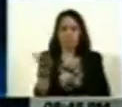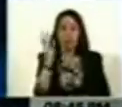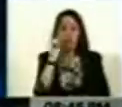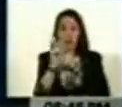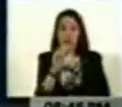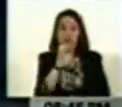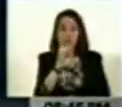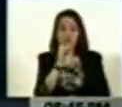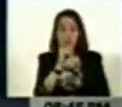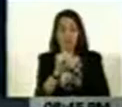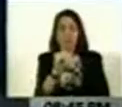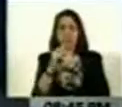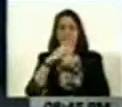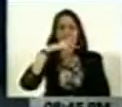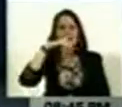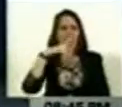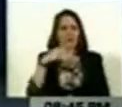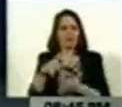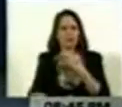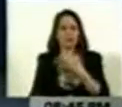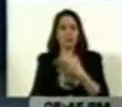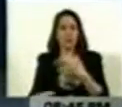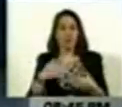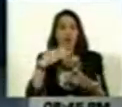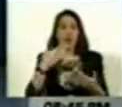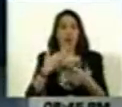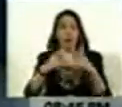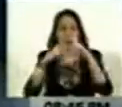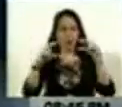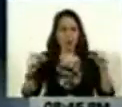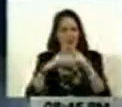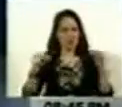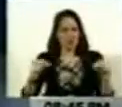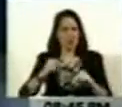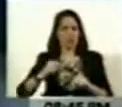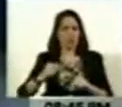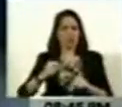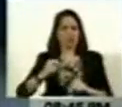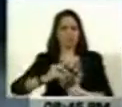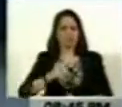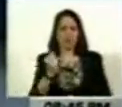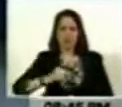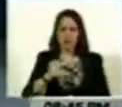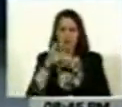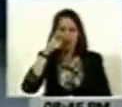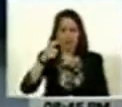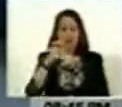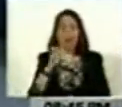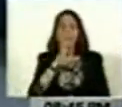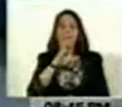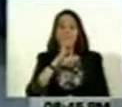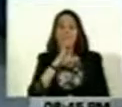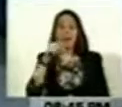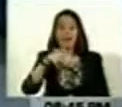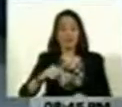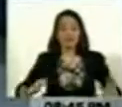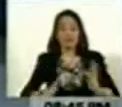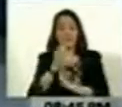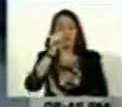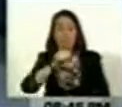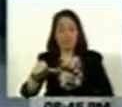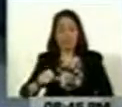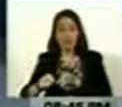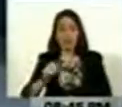noticia. Veamos qué declaraciones dieron a través de Protección Civil y los organismos de seguridad en Barinas para este dispositivo de Semana Santa